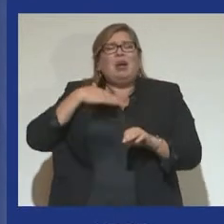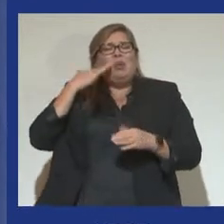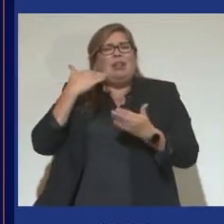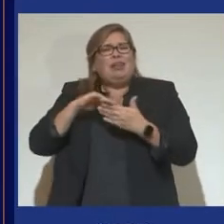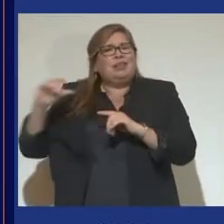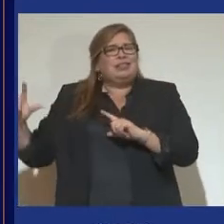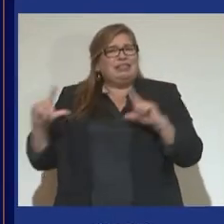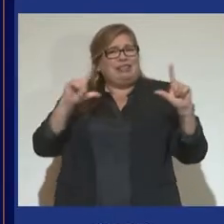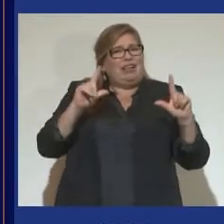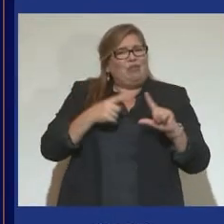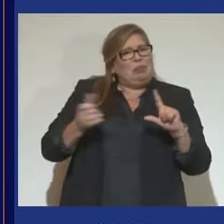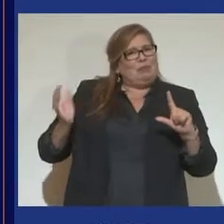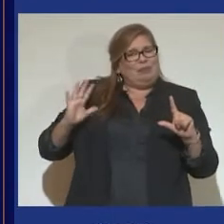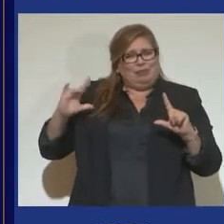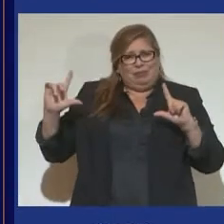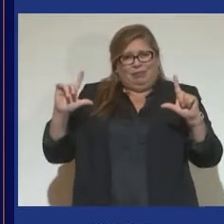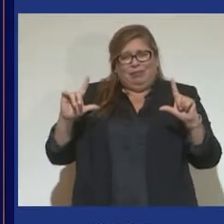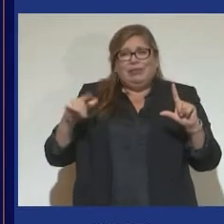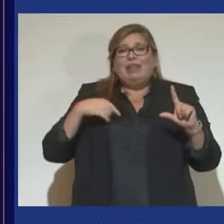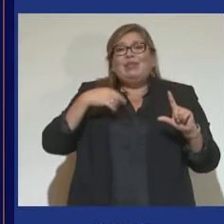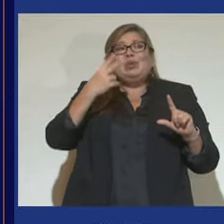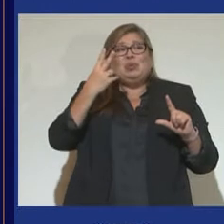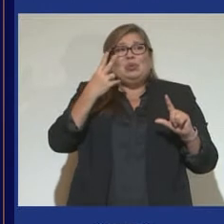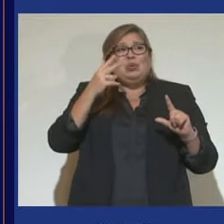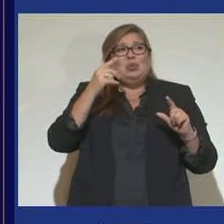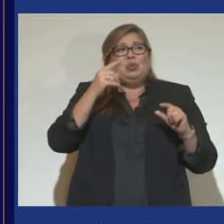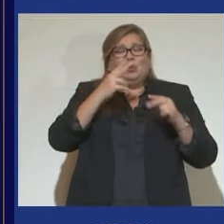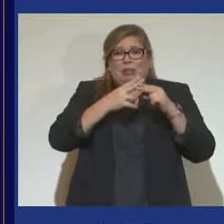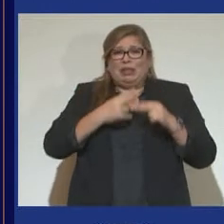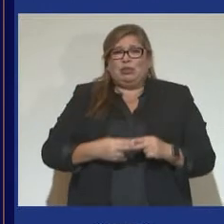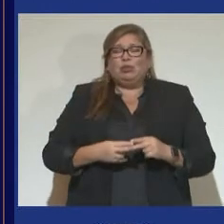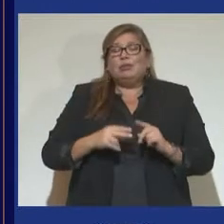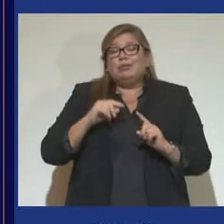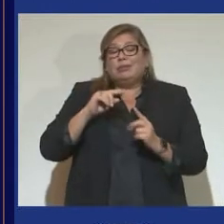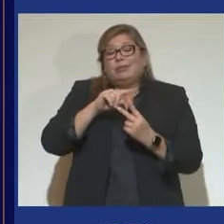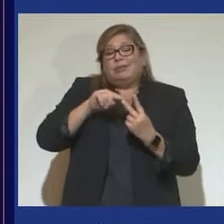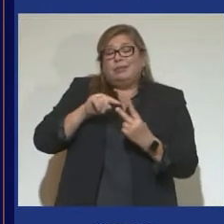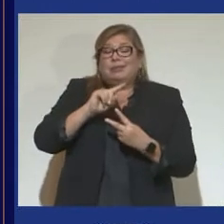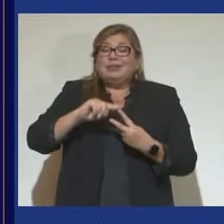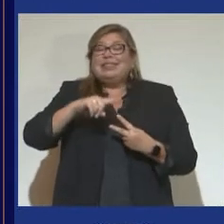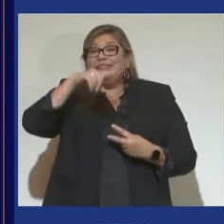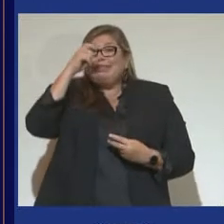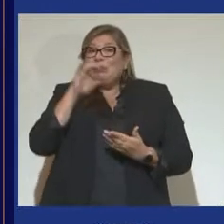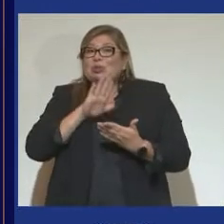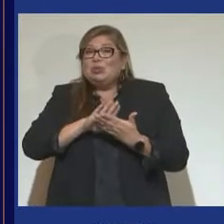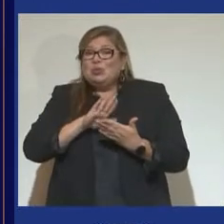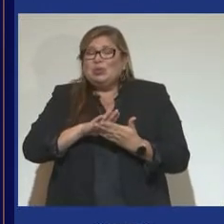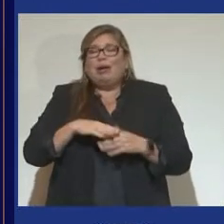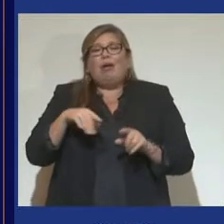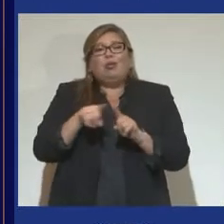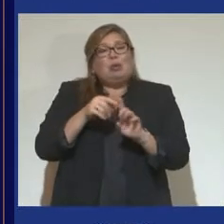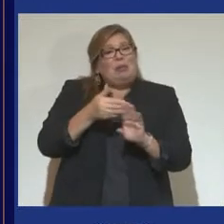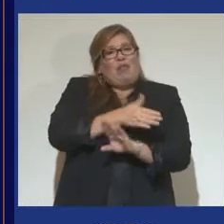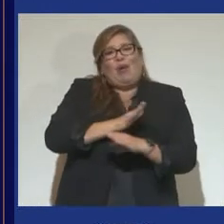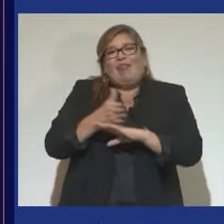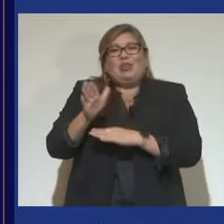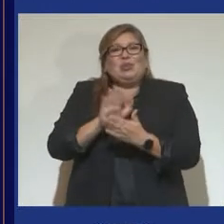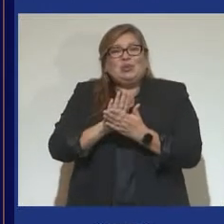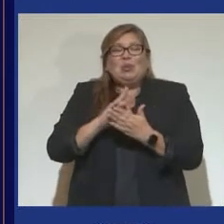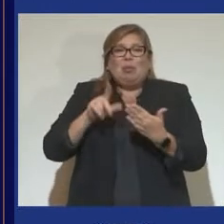mencionar o mostrar la transparencia otra vez aquí referimos dos cosas en la escuela de verano